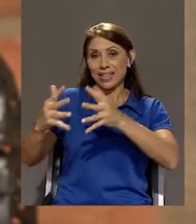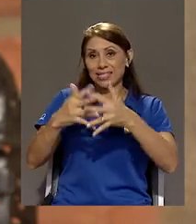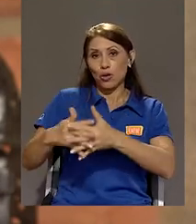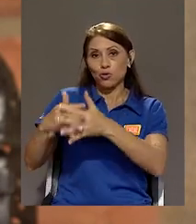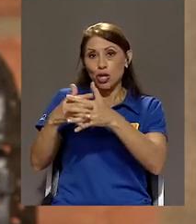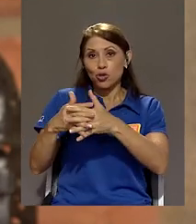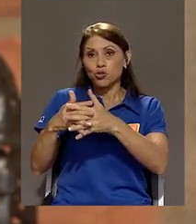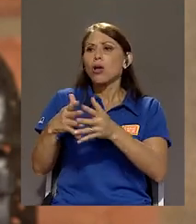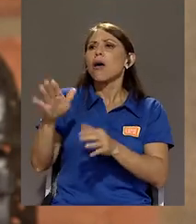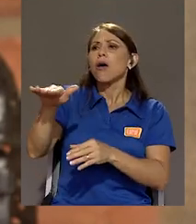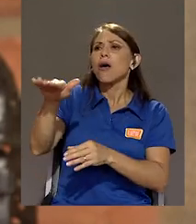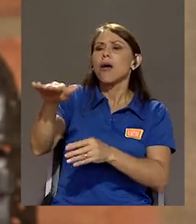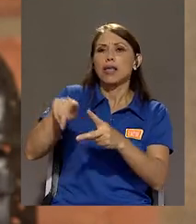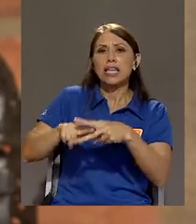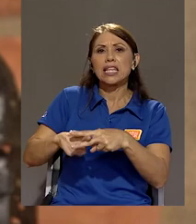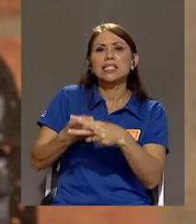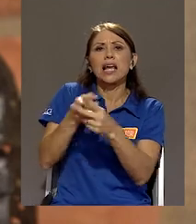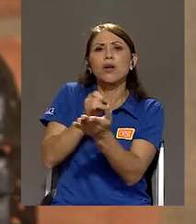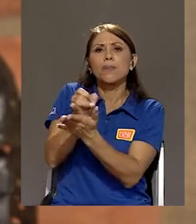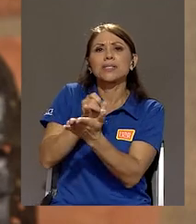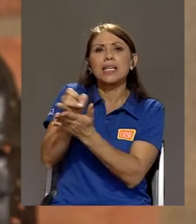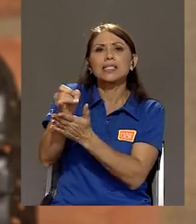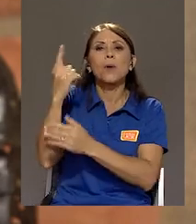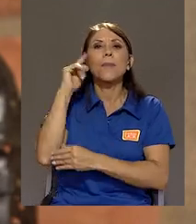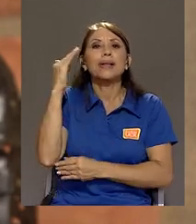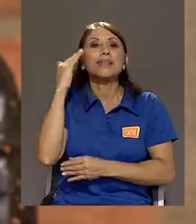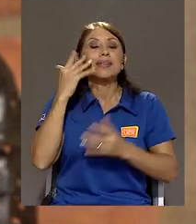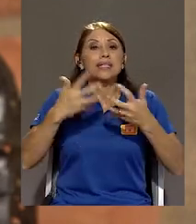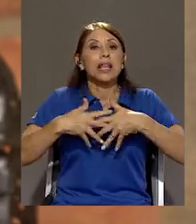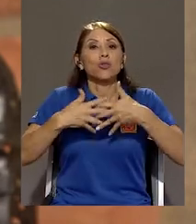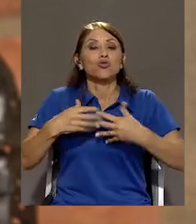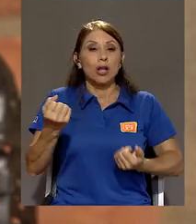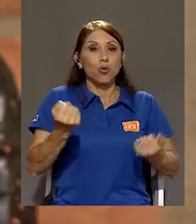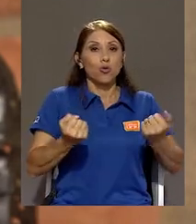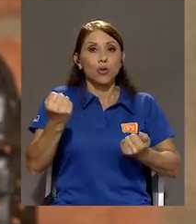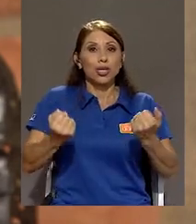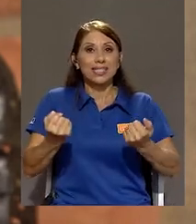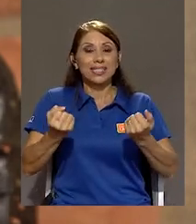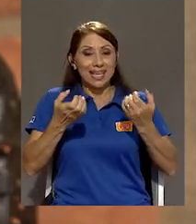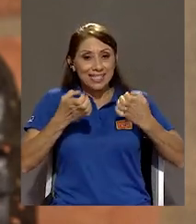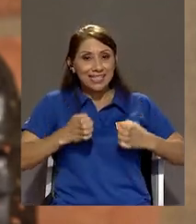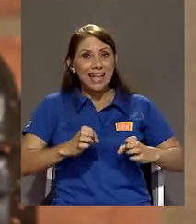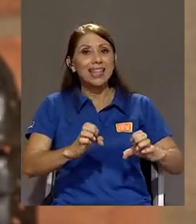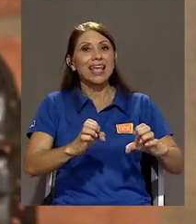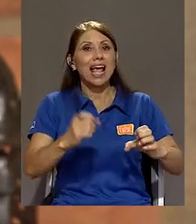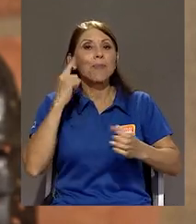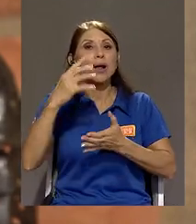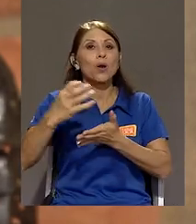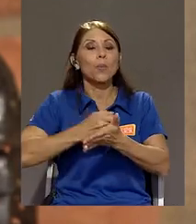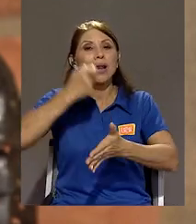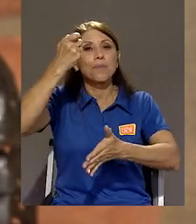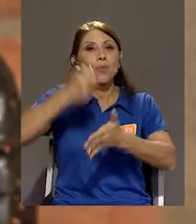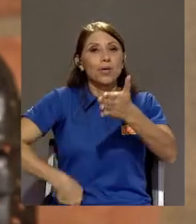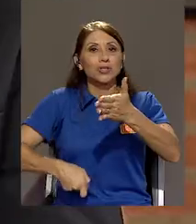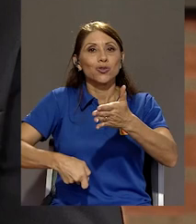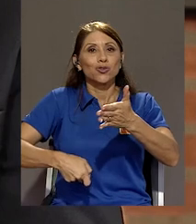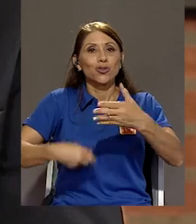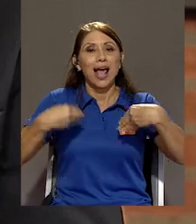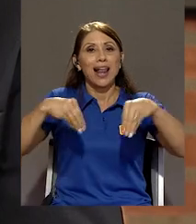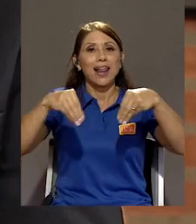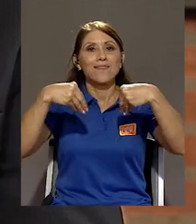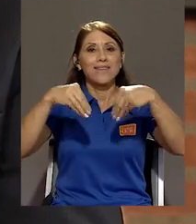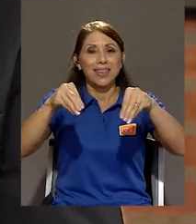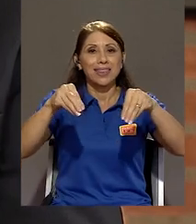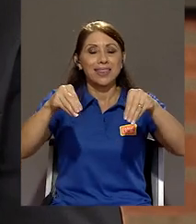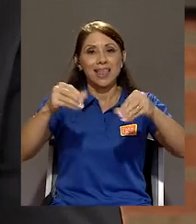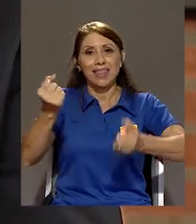de Estados Unidos que iniciara una investigación para determinar si la industria automotriz era estratégica para ponerle impuestos a las importaciones de carros europeos